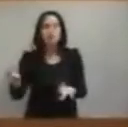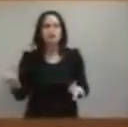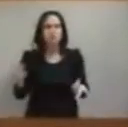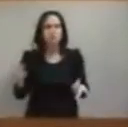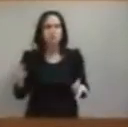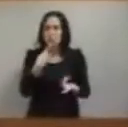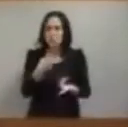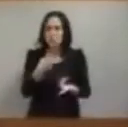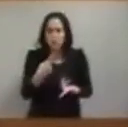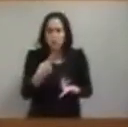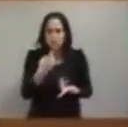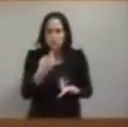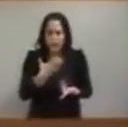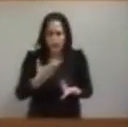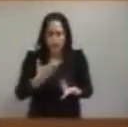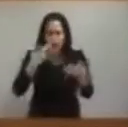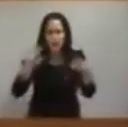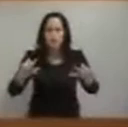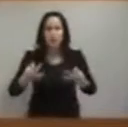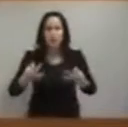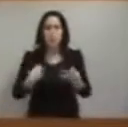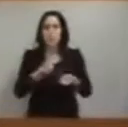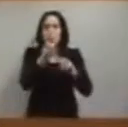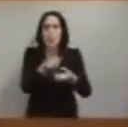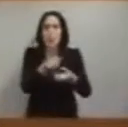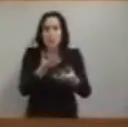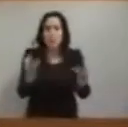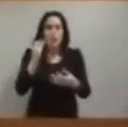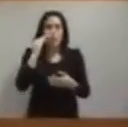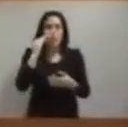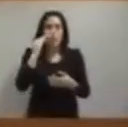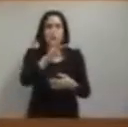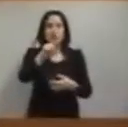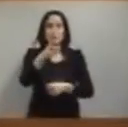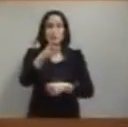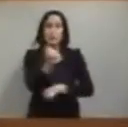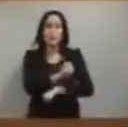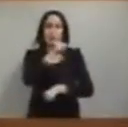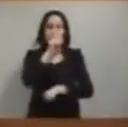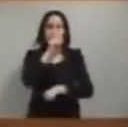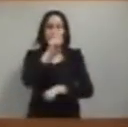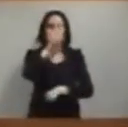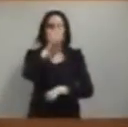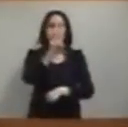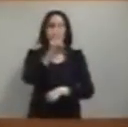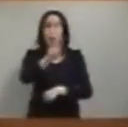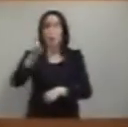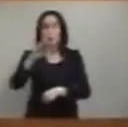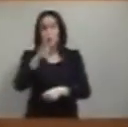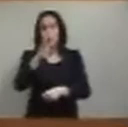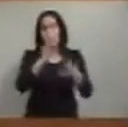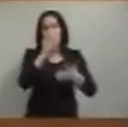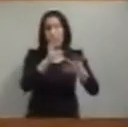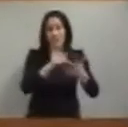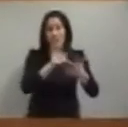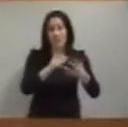rigor, el dato que yo citaba era el dato de 31 de diciembre del 2011, que son las últimas cuentas